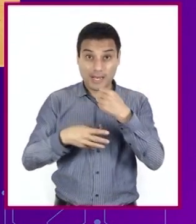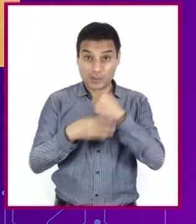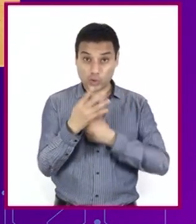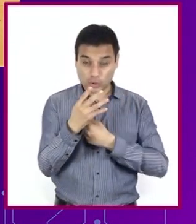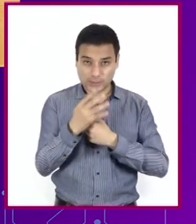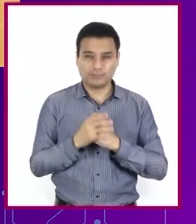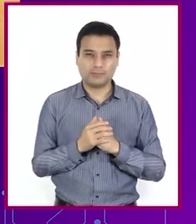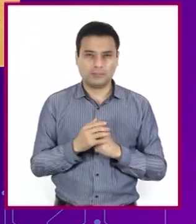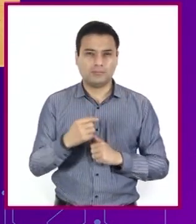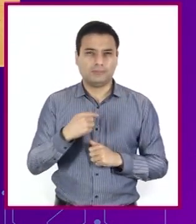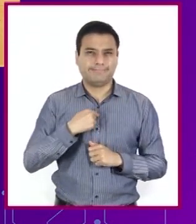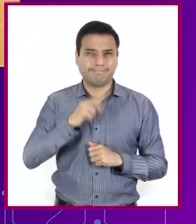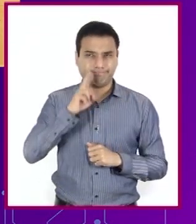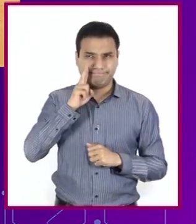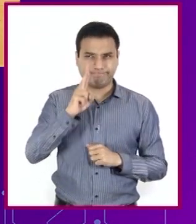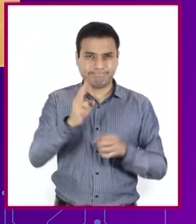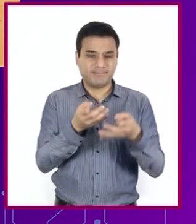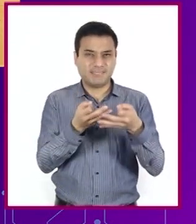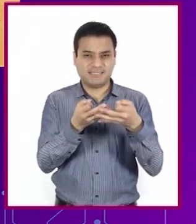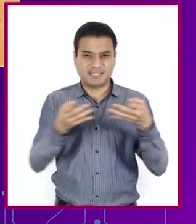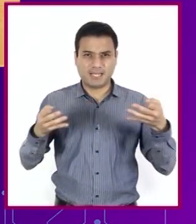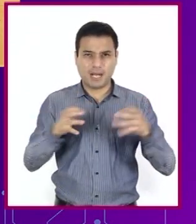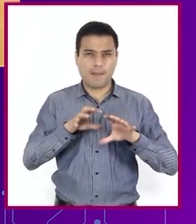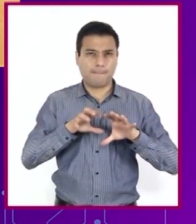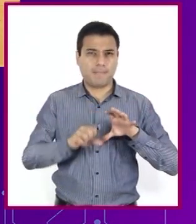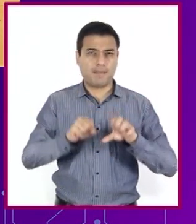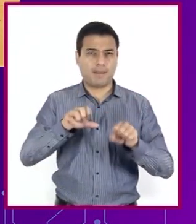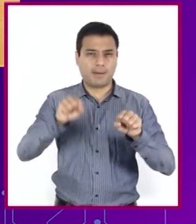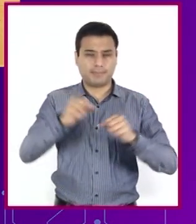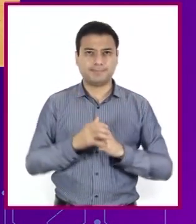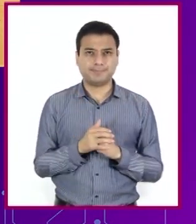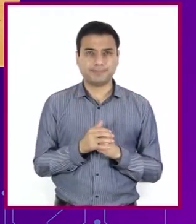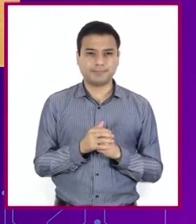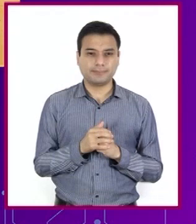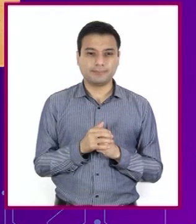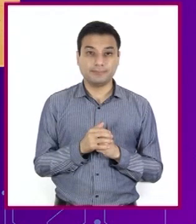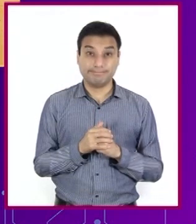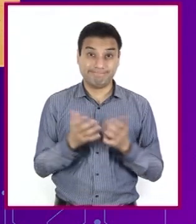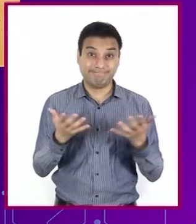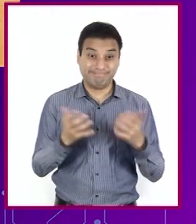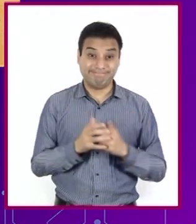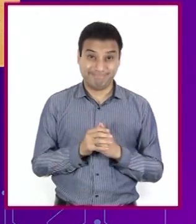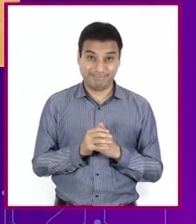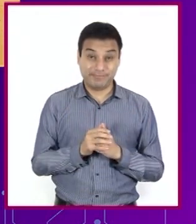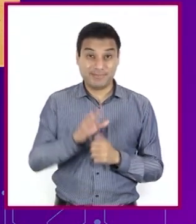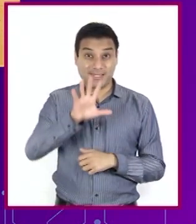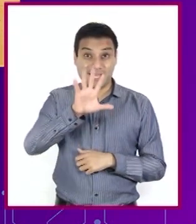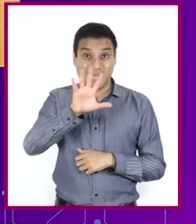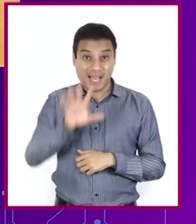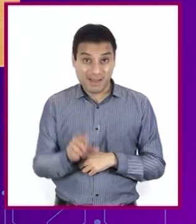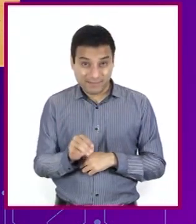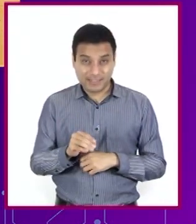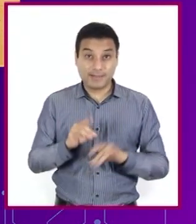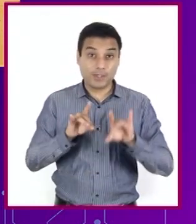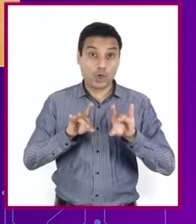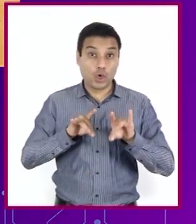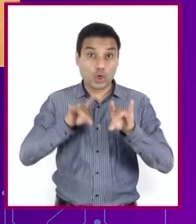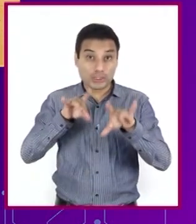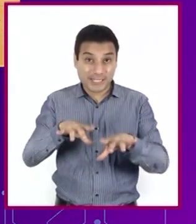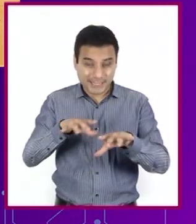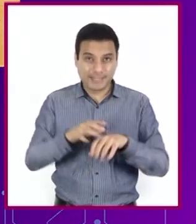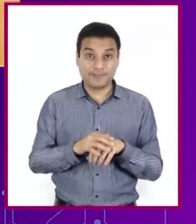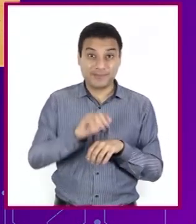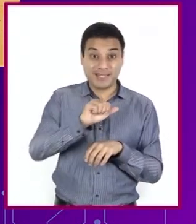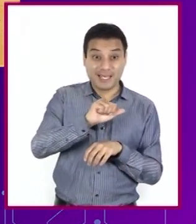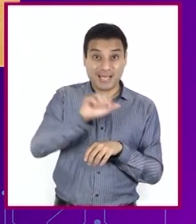la extensión de su dominio territorial. Este comprende la casi totalidad de África y de Oceanía, la mitad de